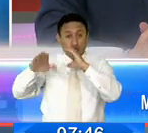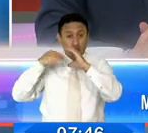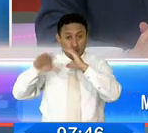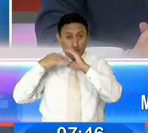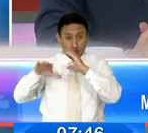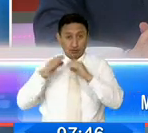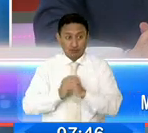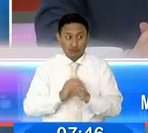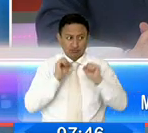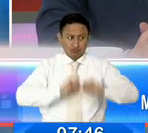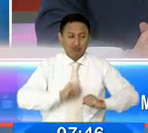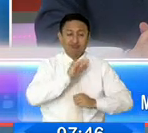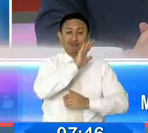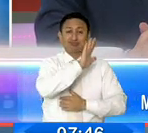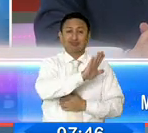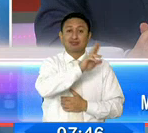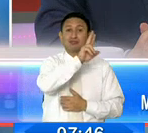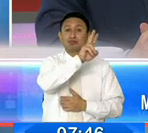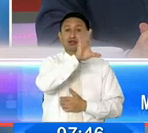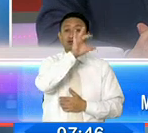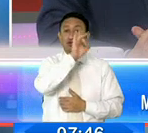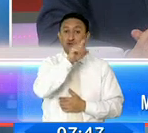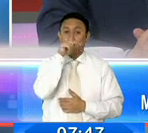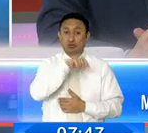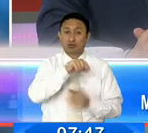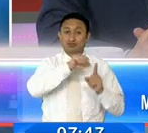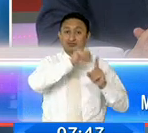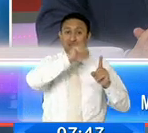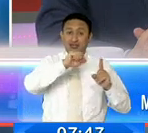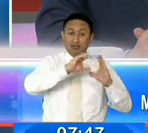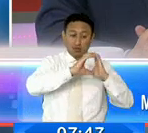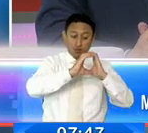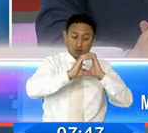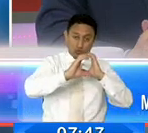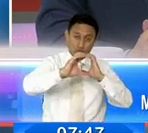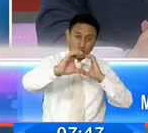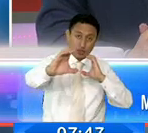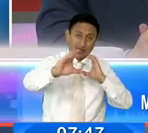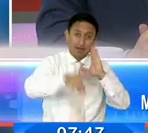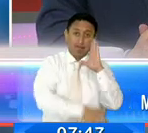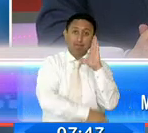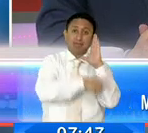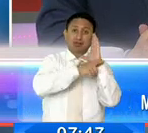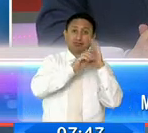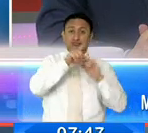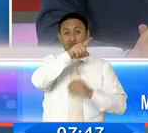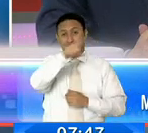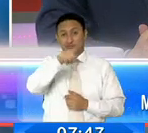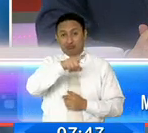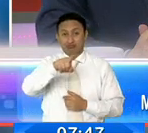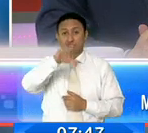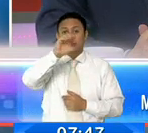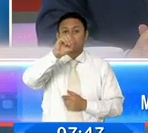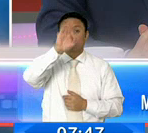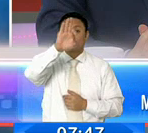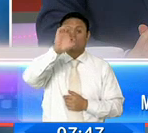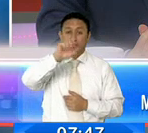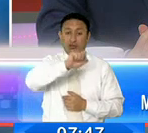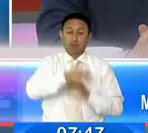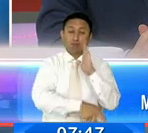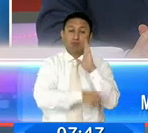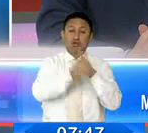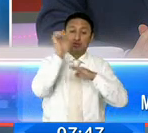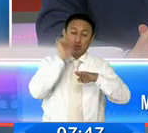en 528, el sistema de oleoductos, tanto el SOTE que lo opera Petroecuador,